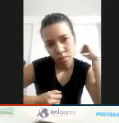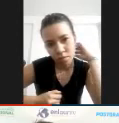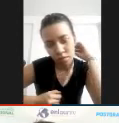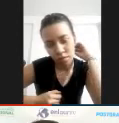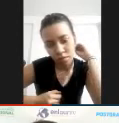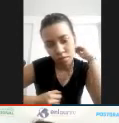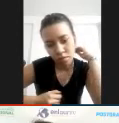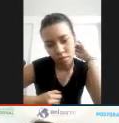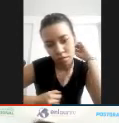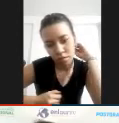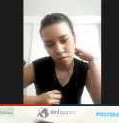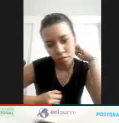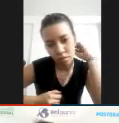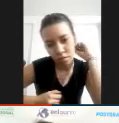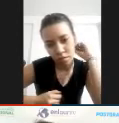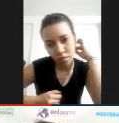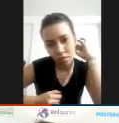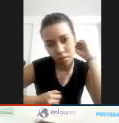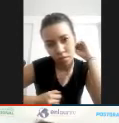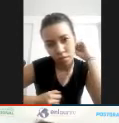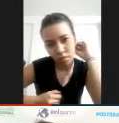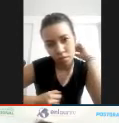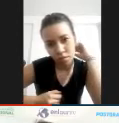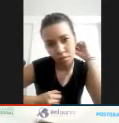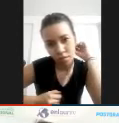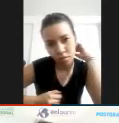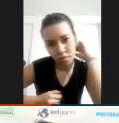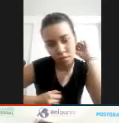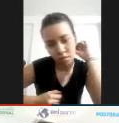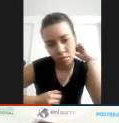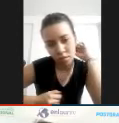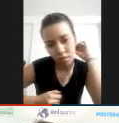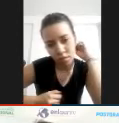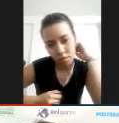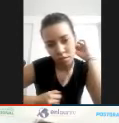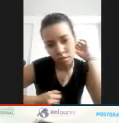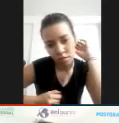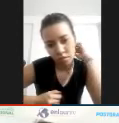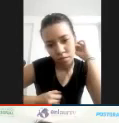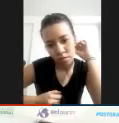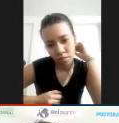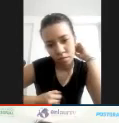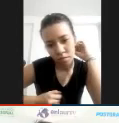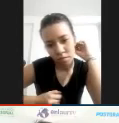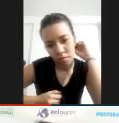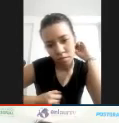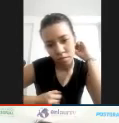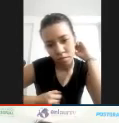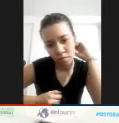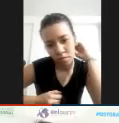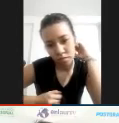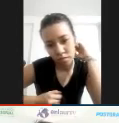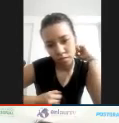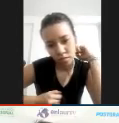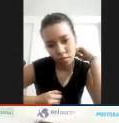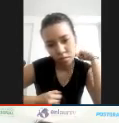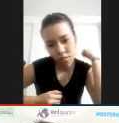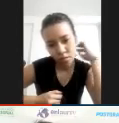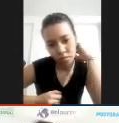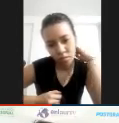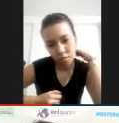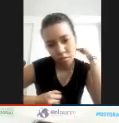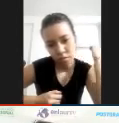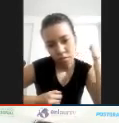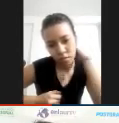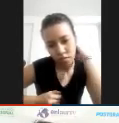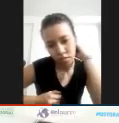copia certificada de algún documento ya escrito a la parte final donde el registrador da su web pública, que es constante, fiel, exacto, es original,